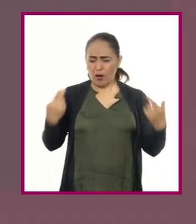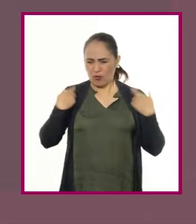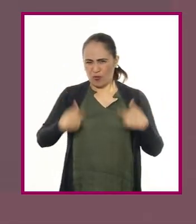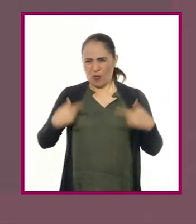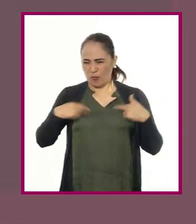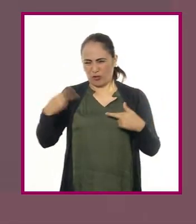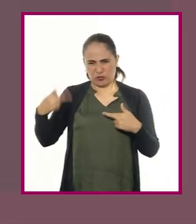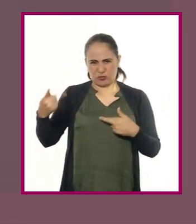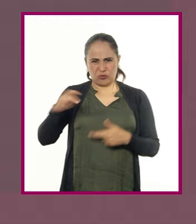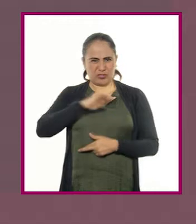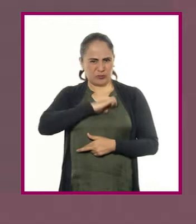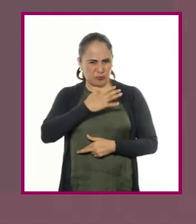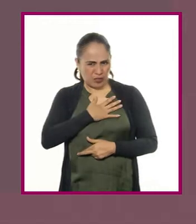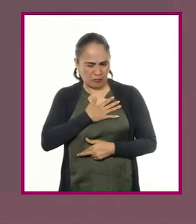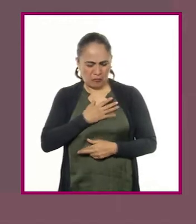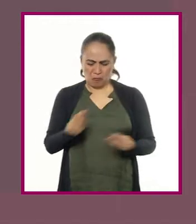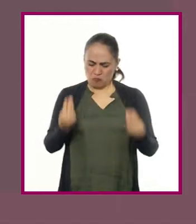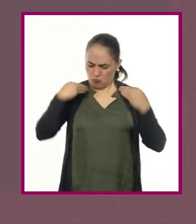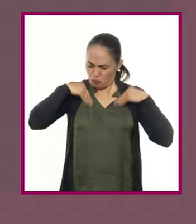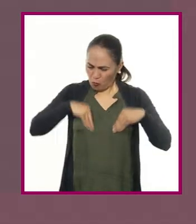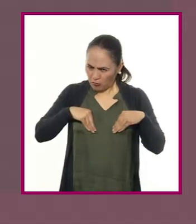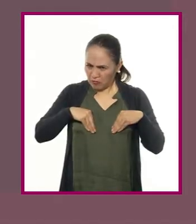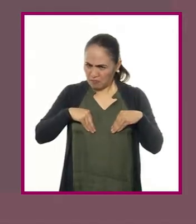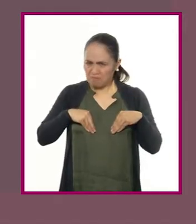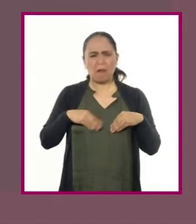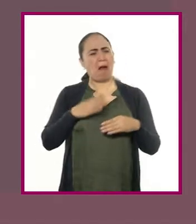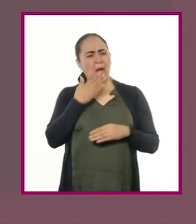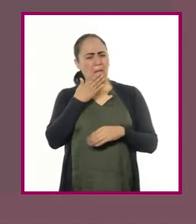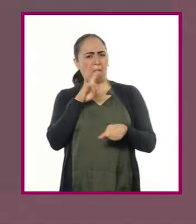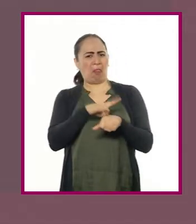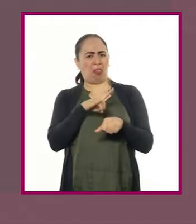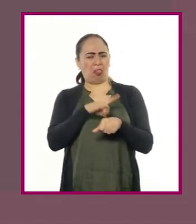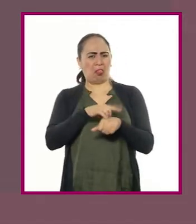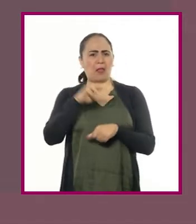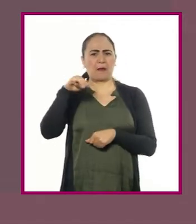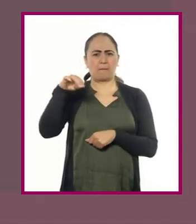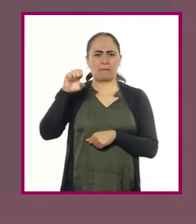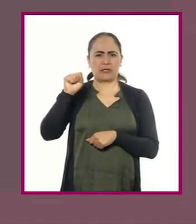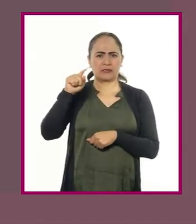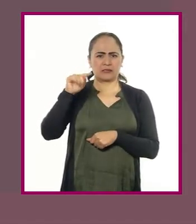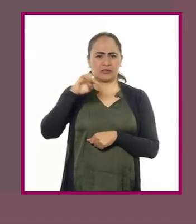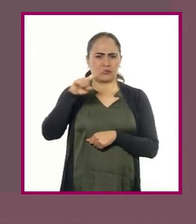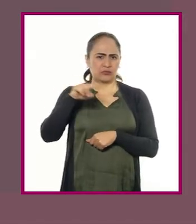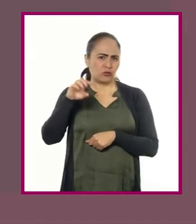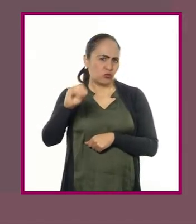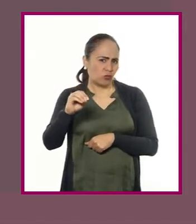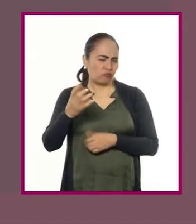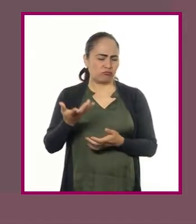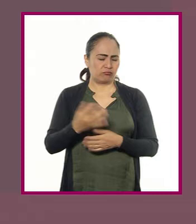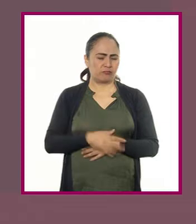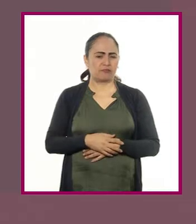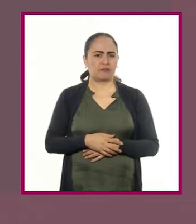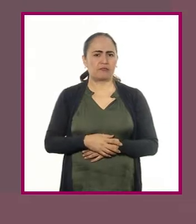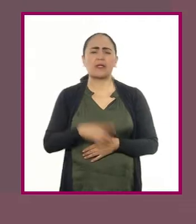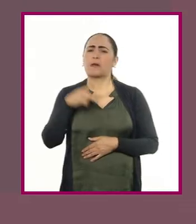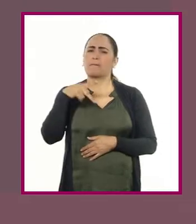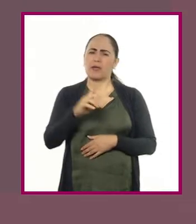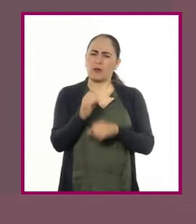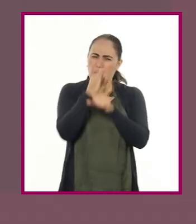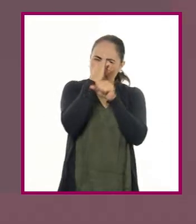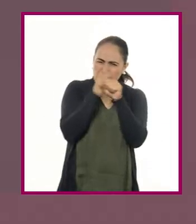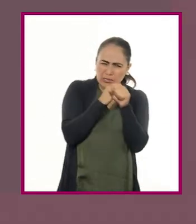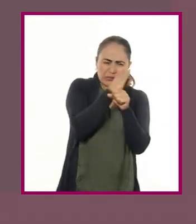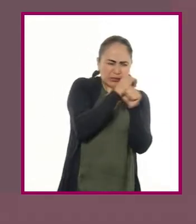castellano, era con bastante frecuencia tenido por mestizo. Lo que el estudio de la documentación de la